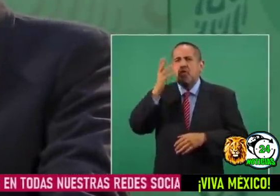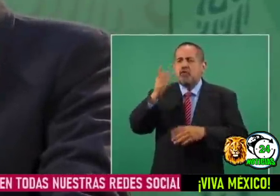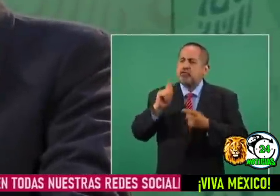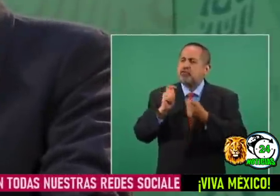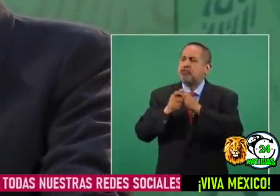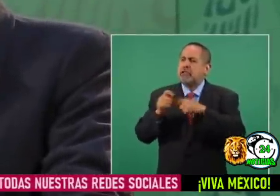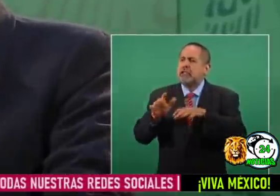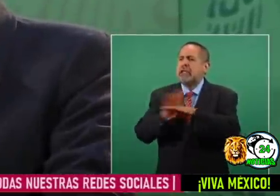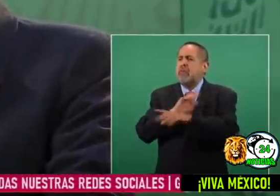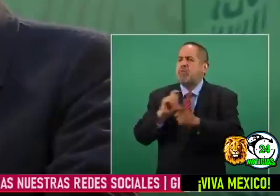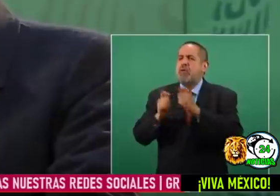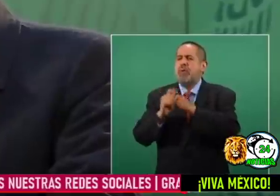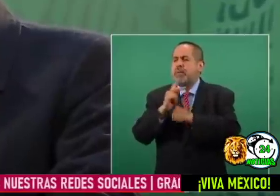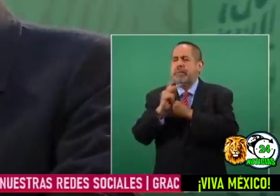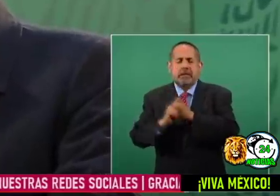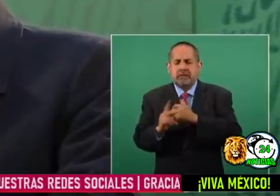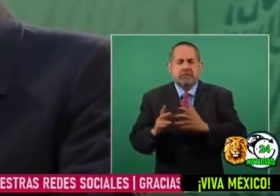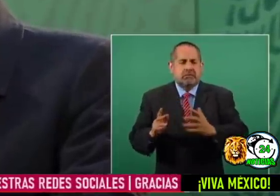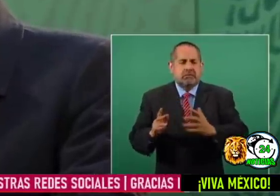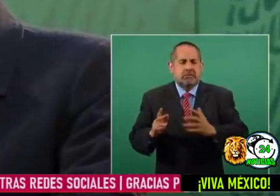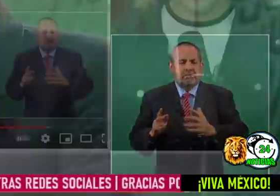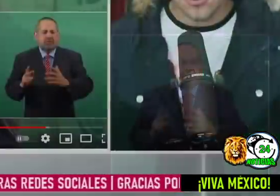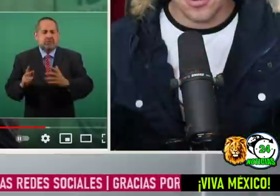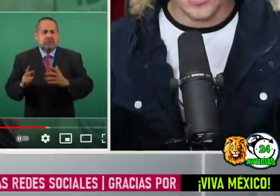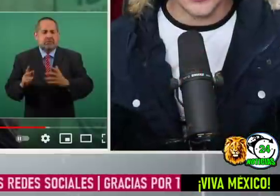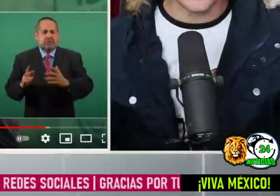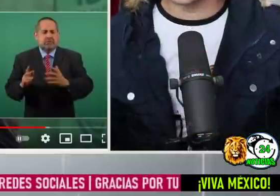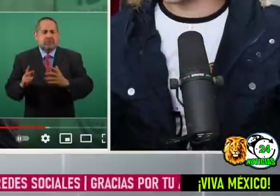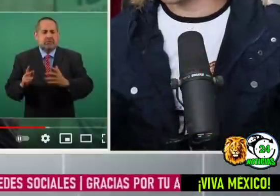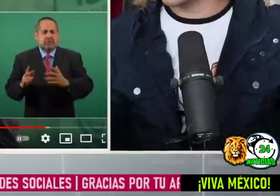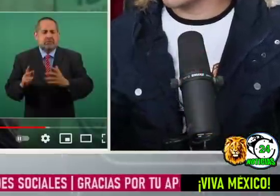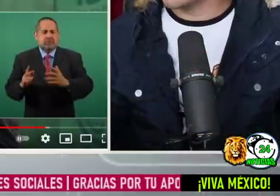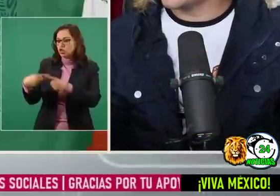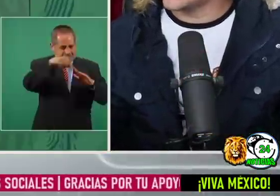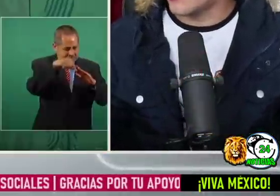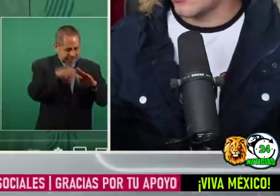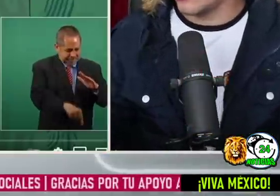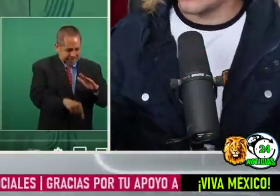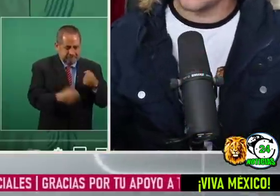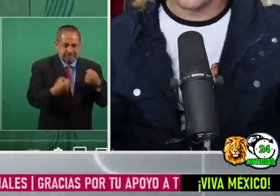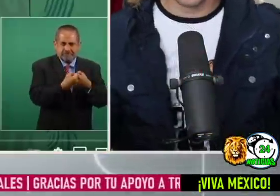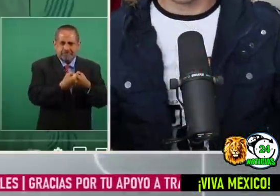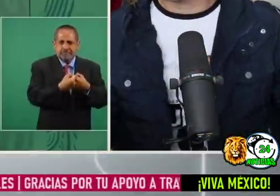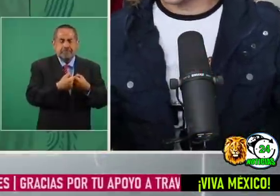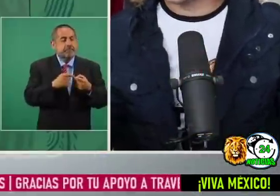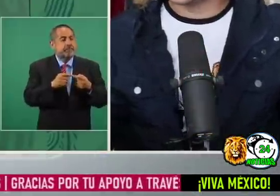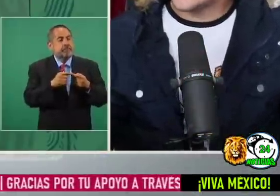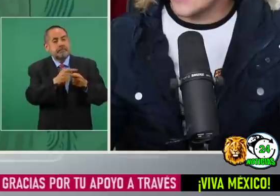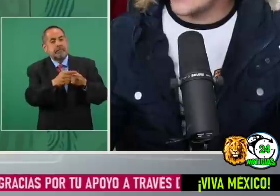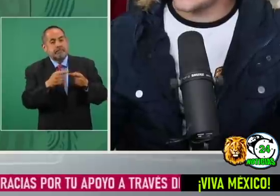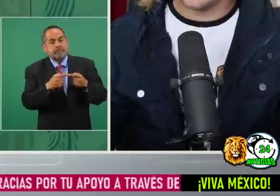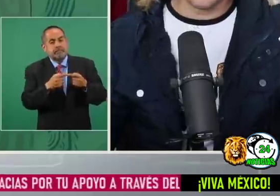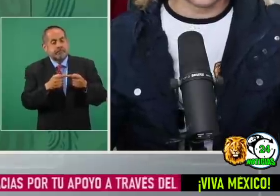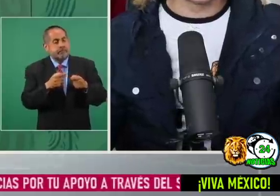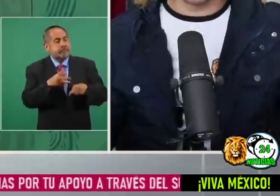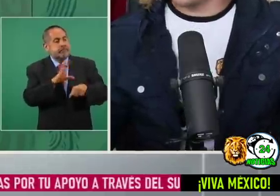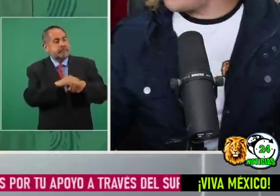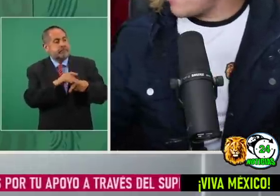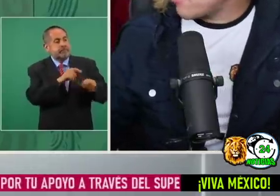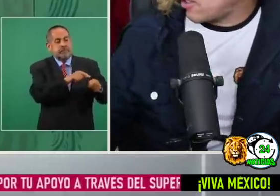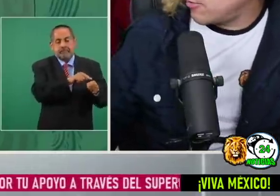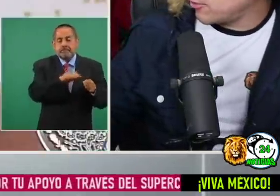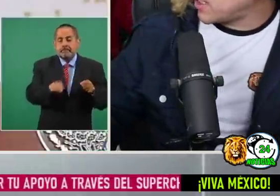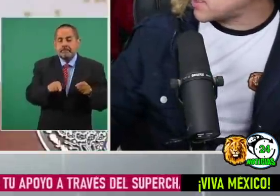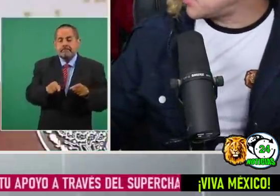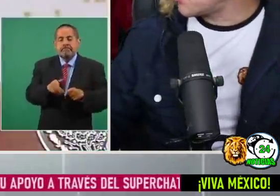una transformación en el país. Así lo dijo el presidente Andrés Manuel López Obrador, quien señala, ¿no?, que son los